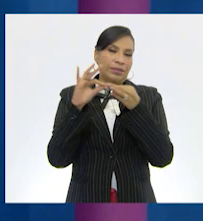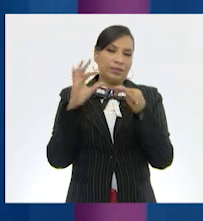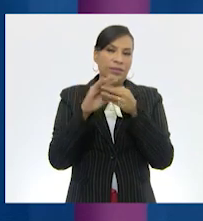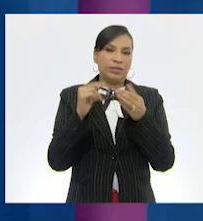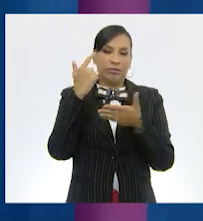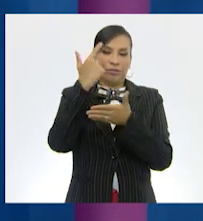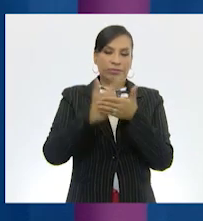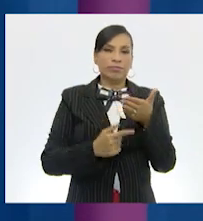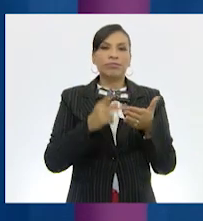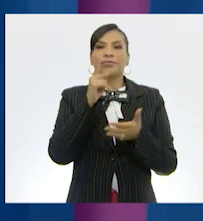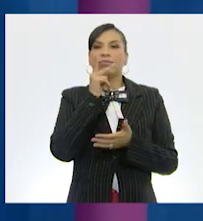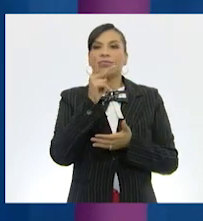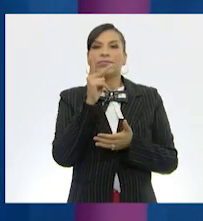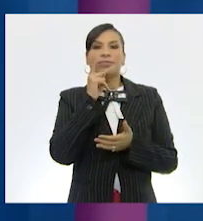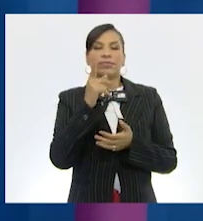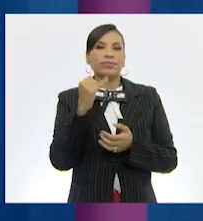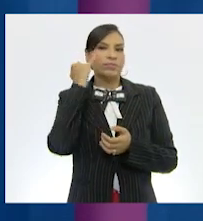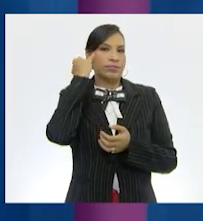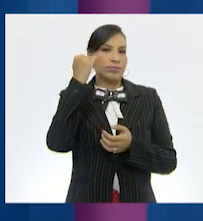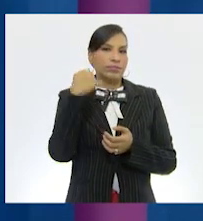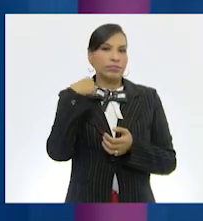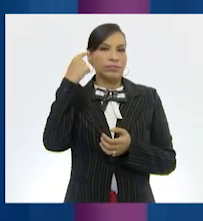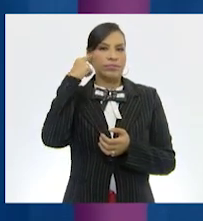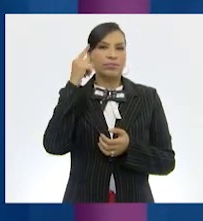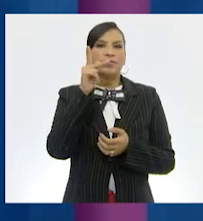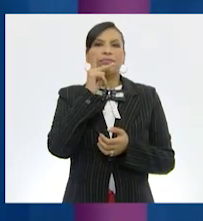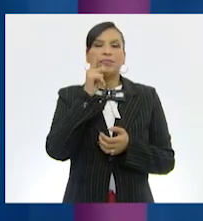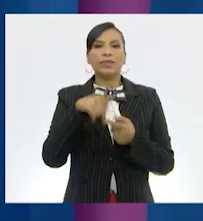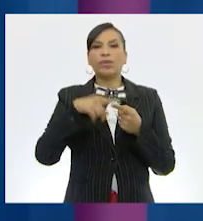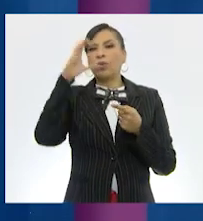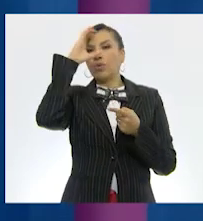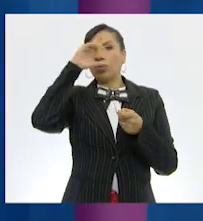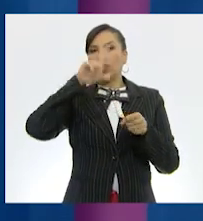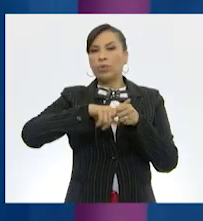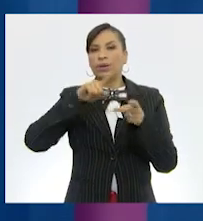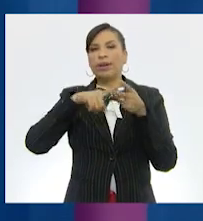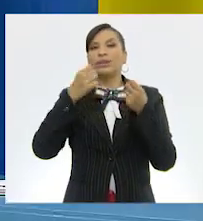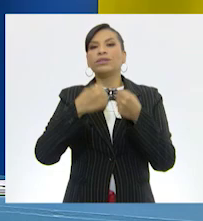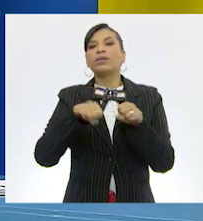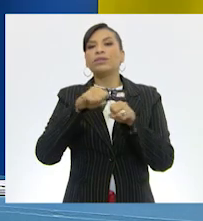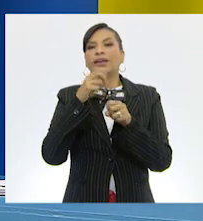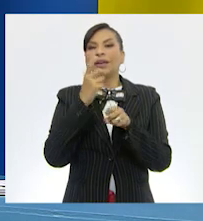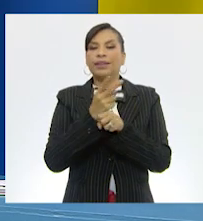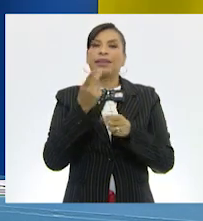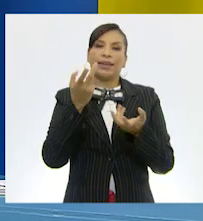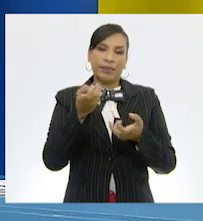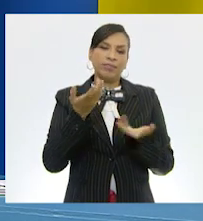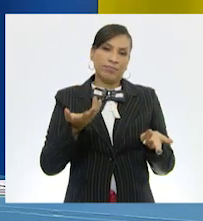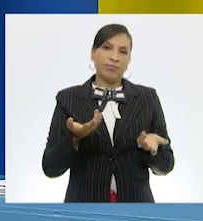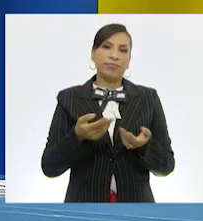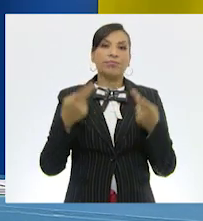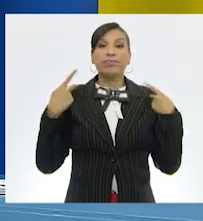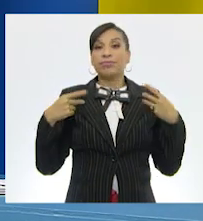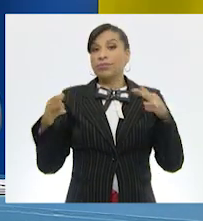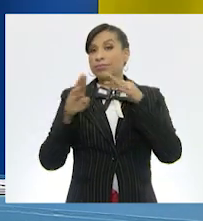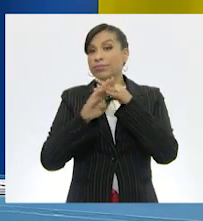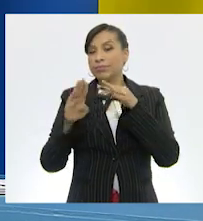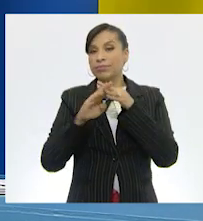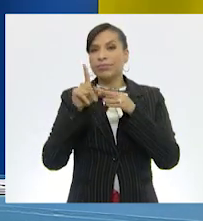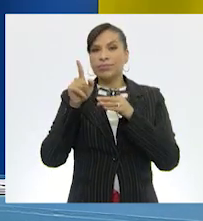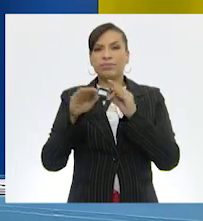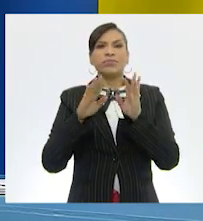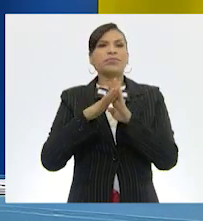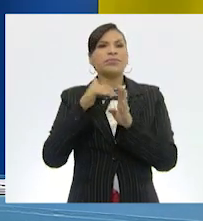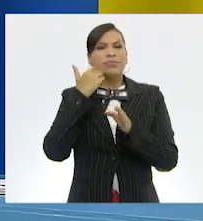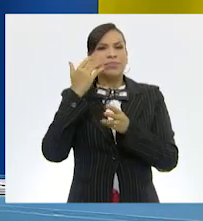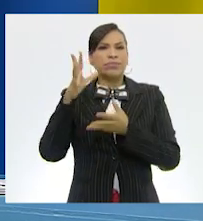el listado de palabras sobre las ideas que me evocaba los términos cultura y sociedad. Así es, los migrantes tratarán